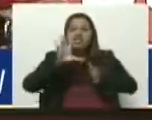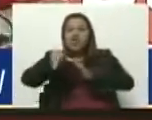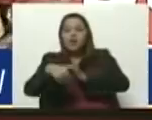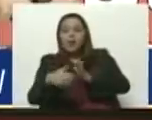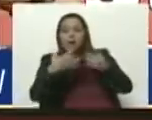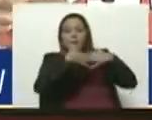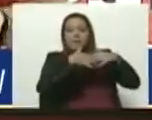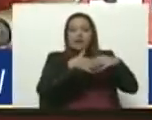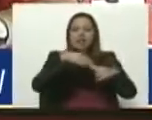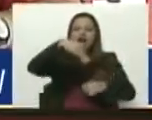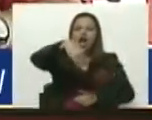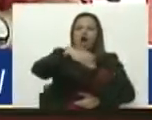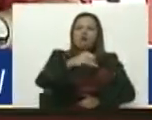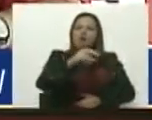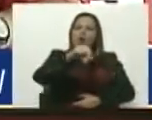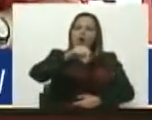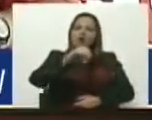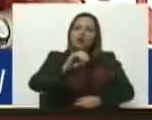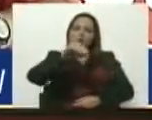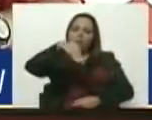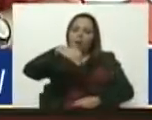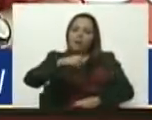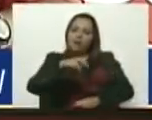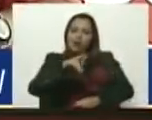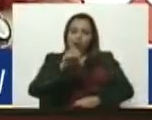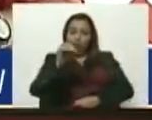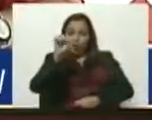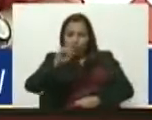robaron 5 y se roban entre ellos